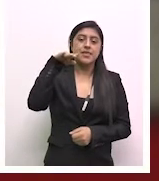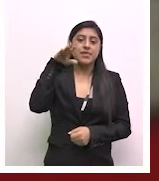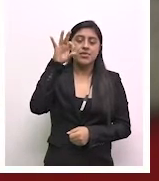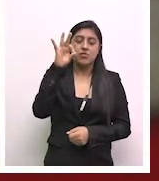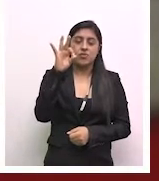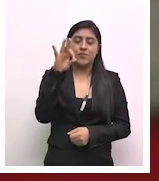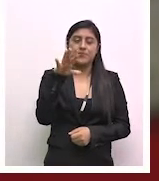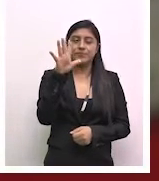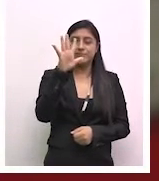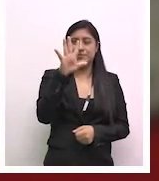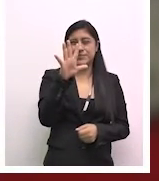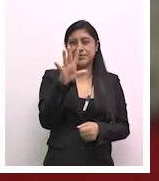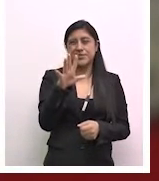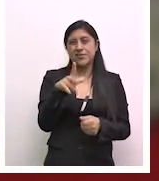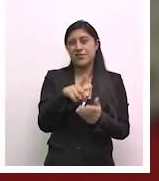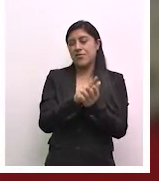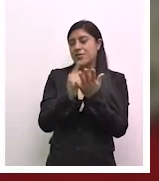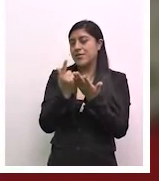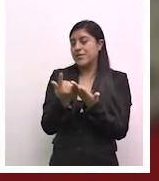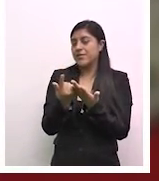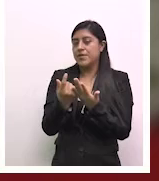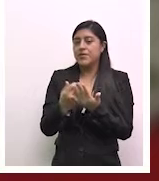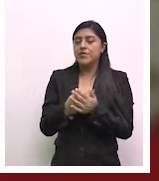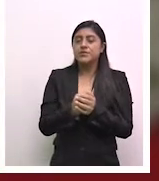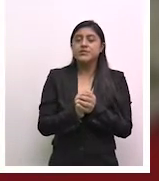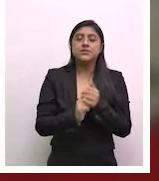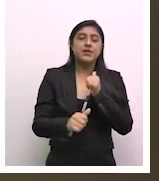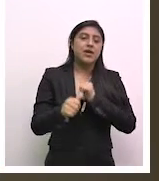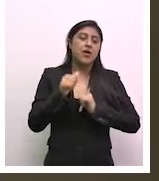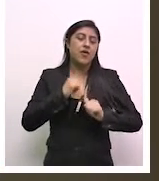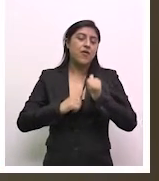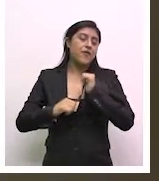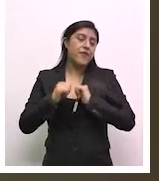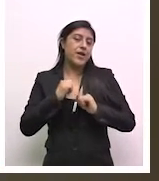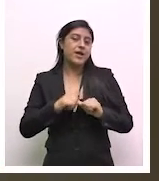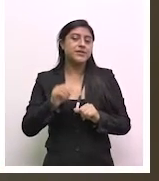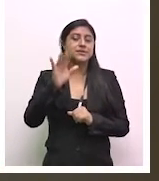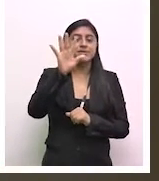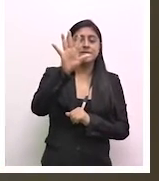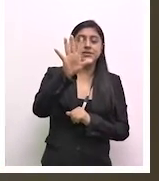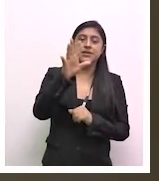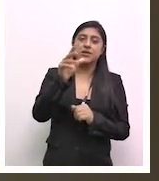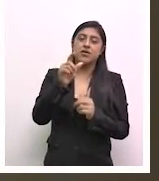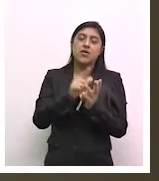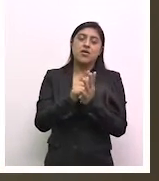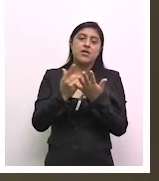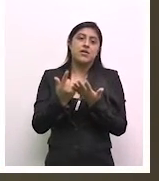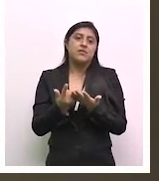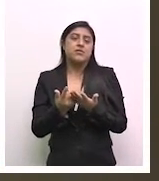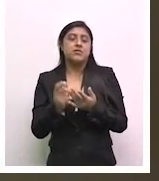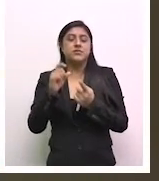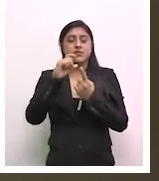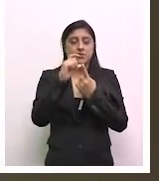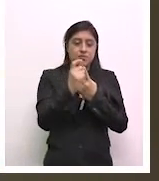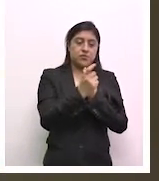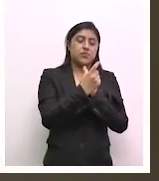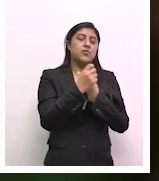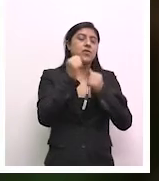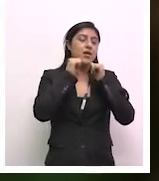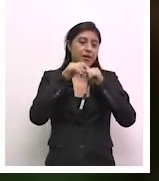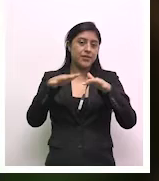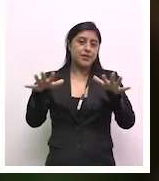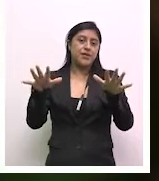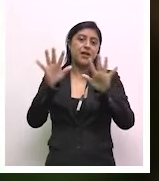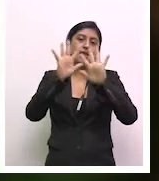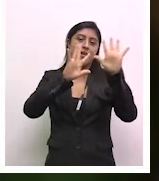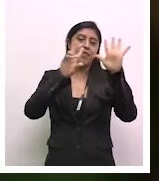5 volúmenes y una antología de cuentos, así como otra antología de obras teatrales, además de 5 obras sobre